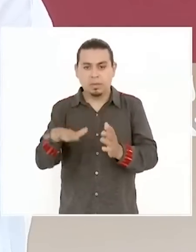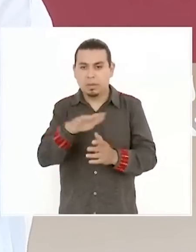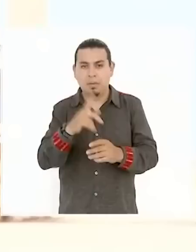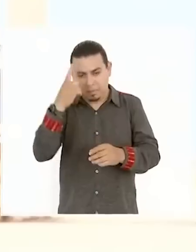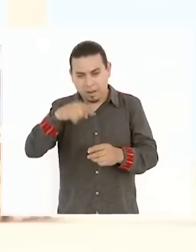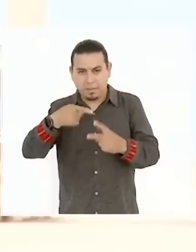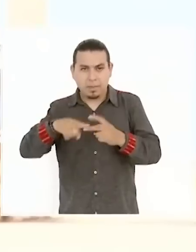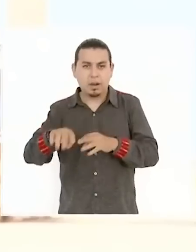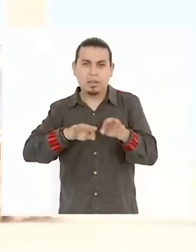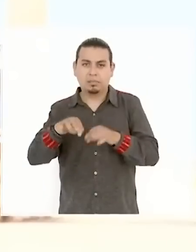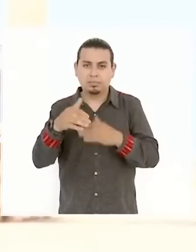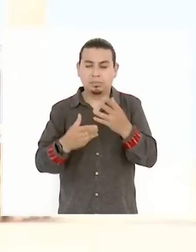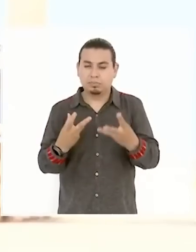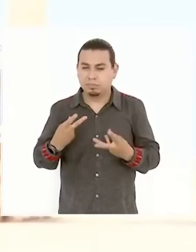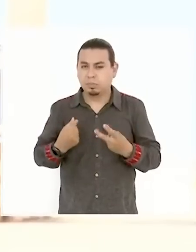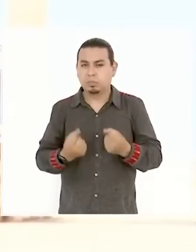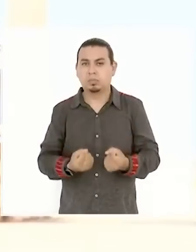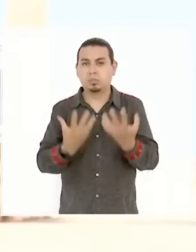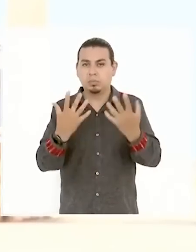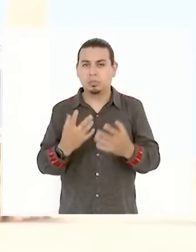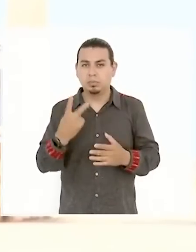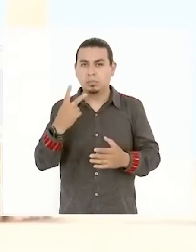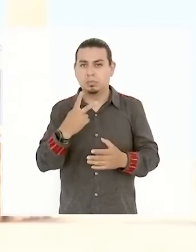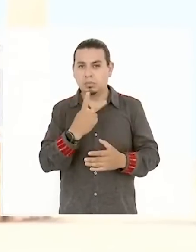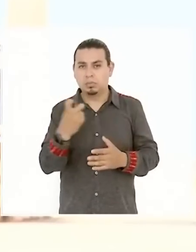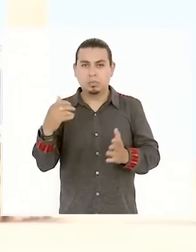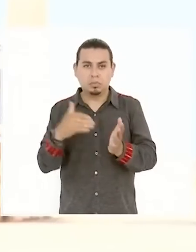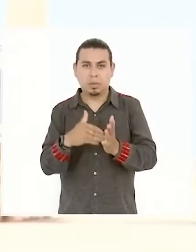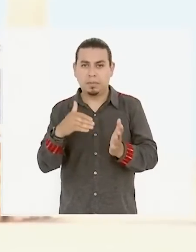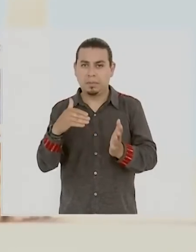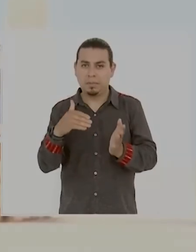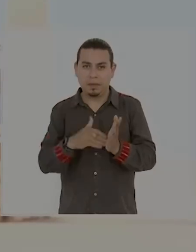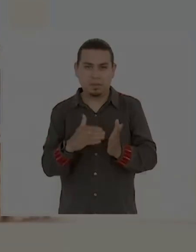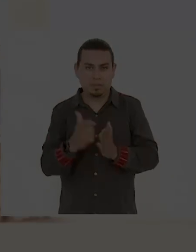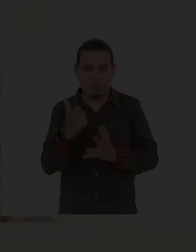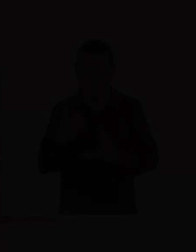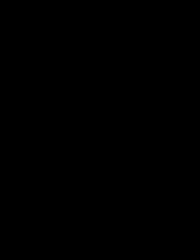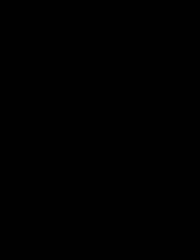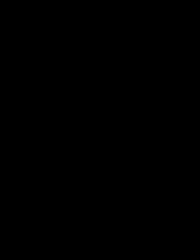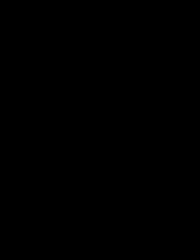operativa, con una inversión de más de 200.000 millones de pesos.